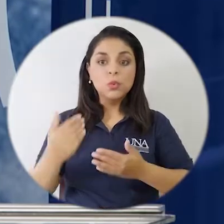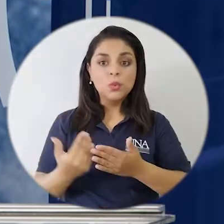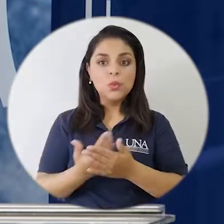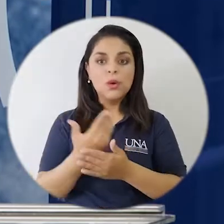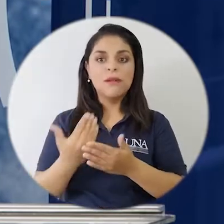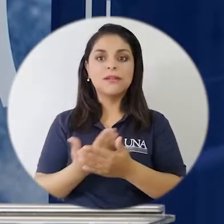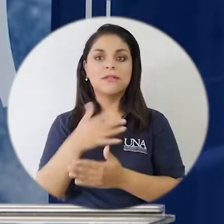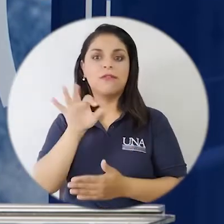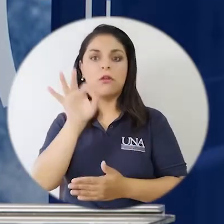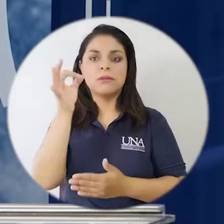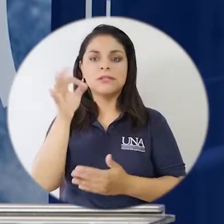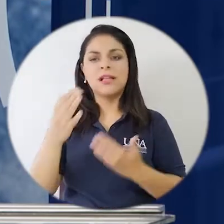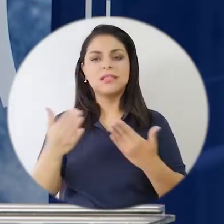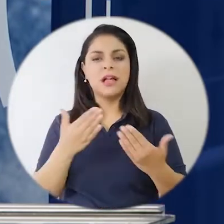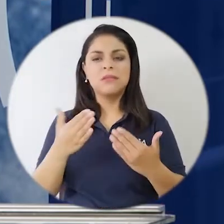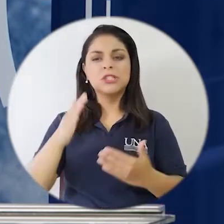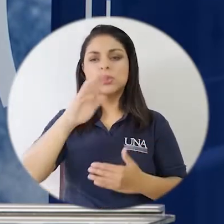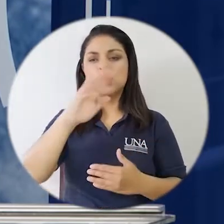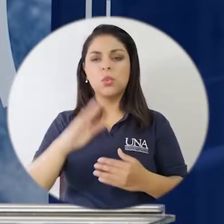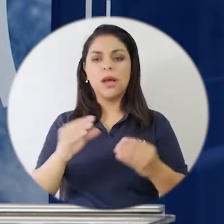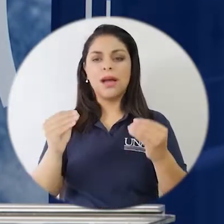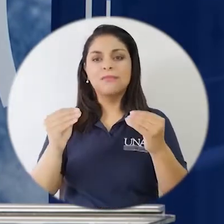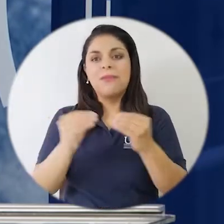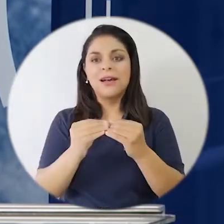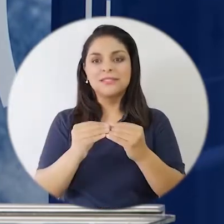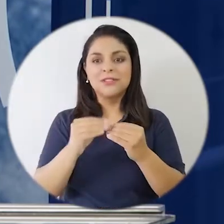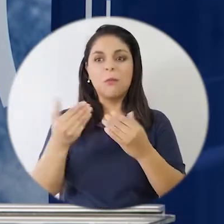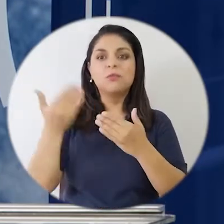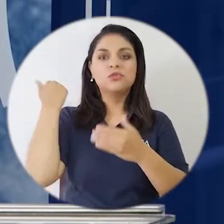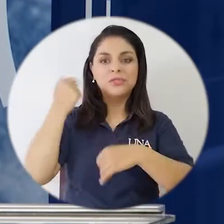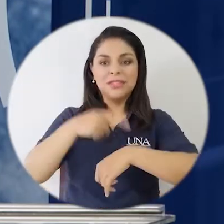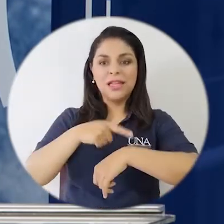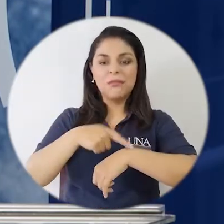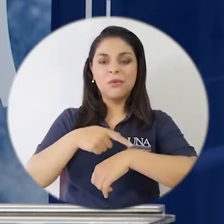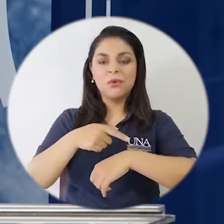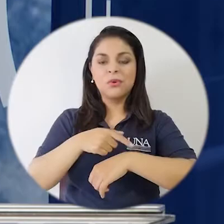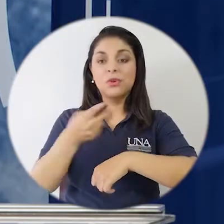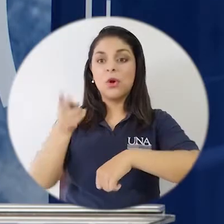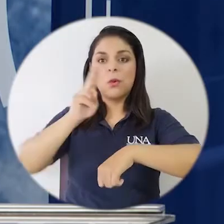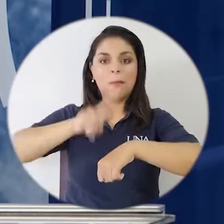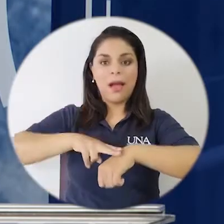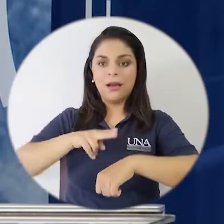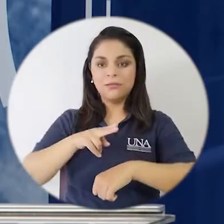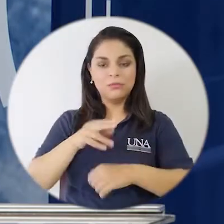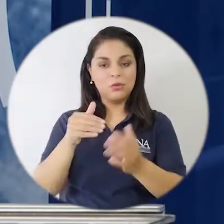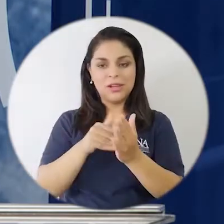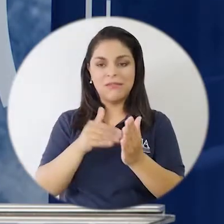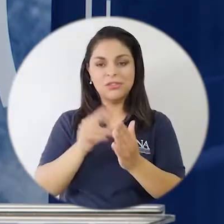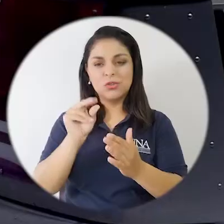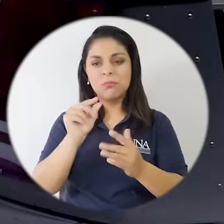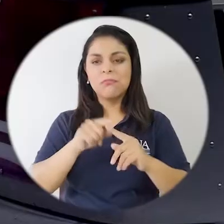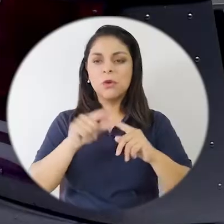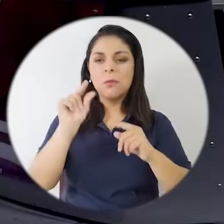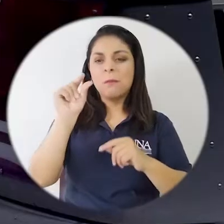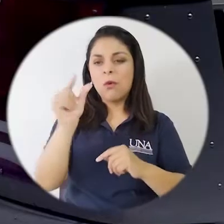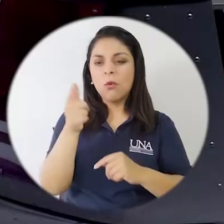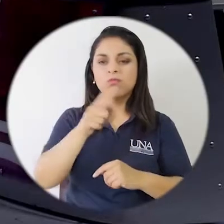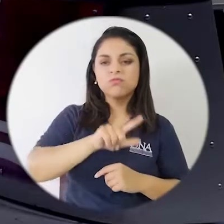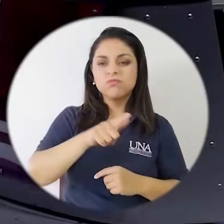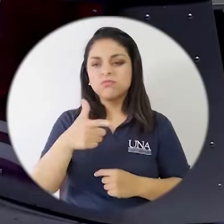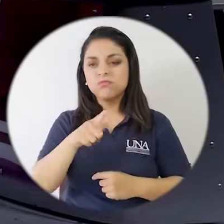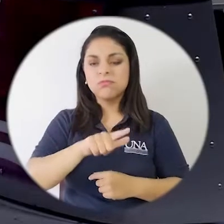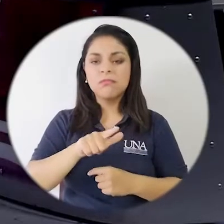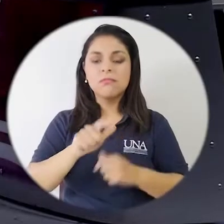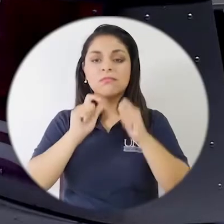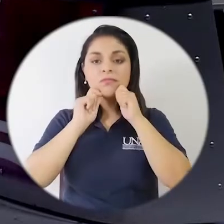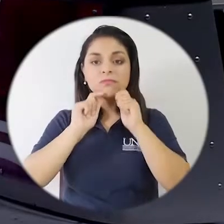regreso total a la normalidad, porque eso probablemente ya no va a existir por mucho tiempo, pero sí por lo menos ¿verdad?, retomar semipresencialidad en